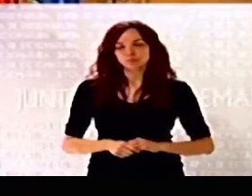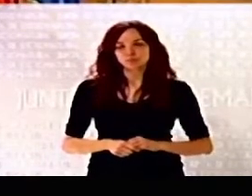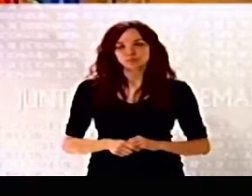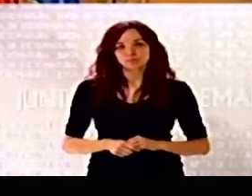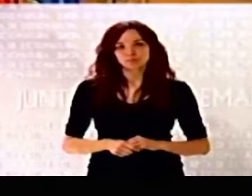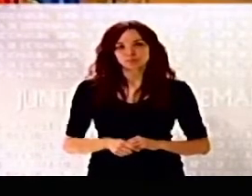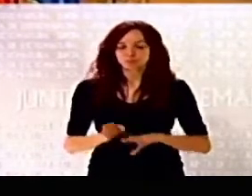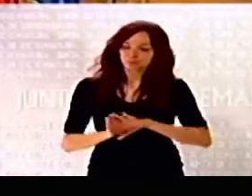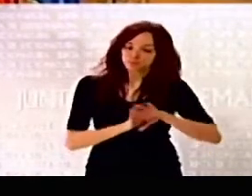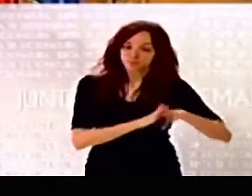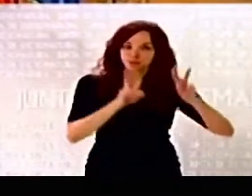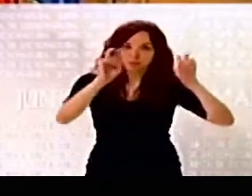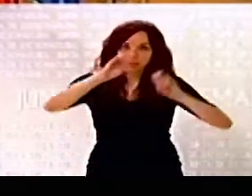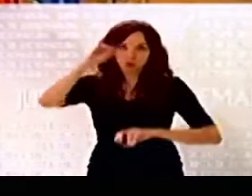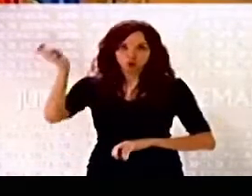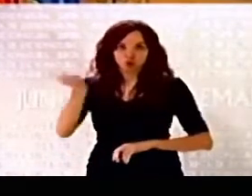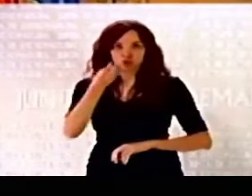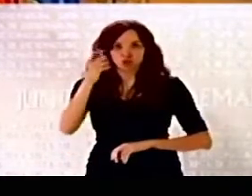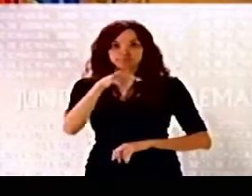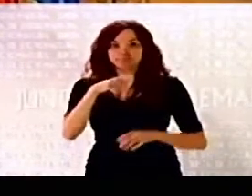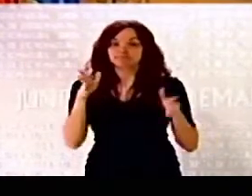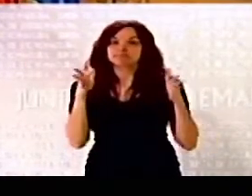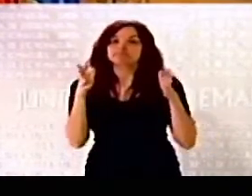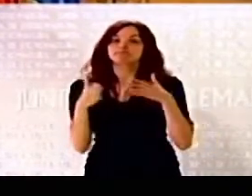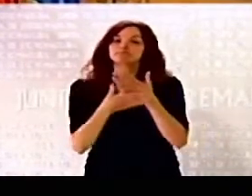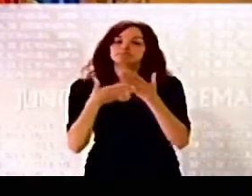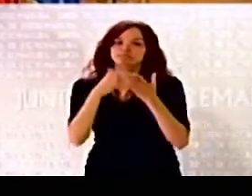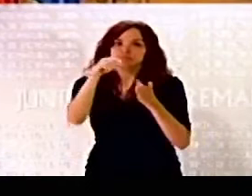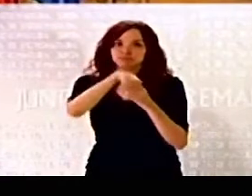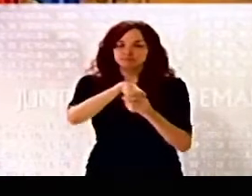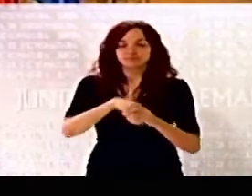Otros asuntos del Consejo de Gobierno